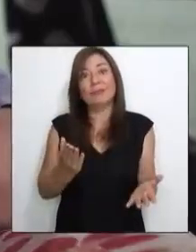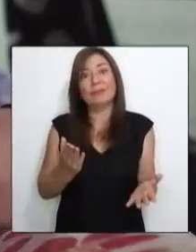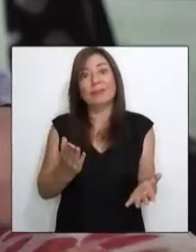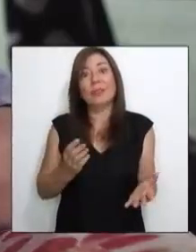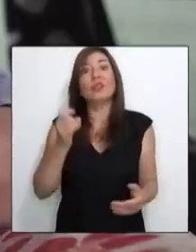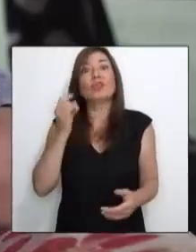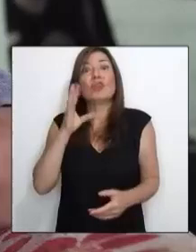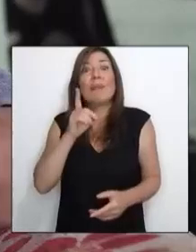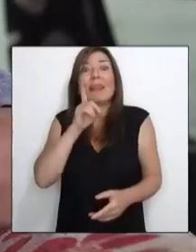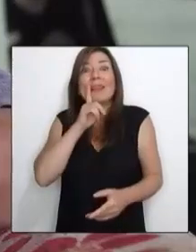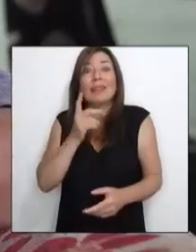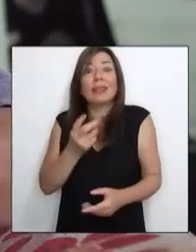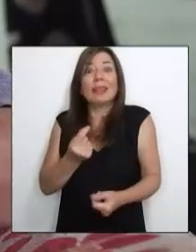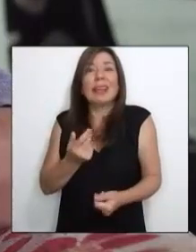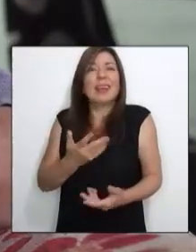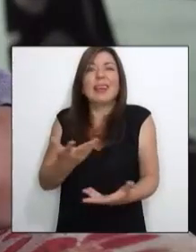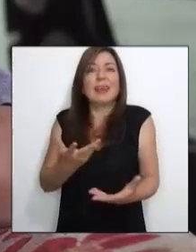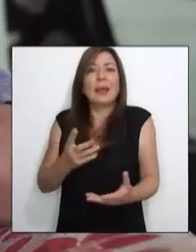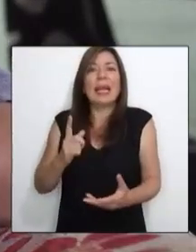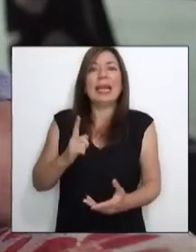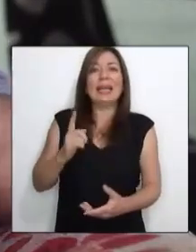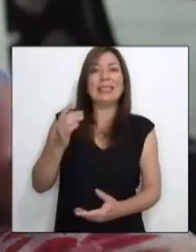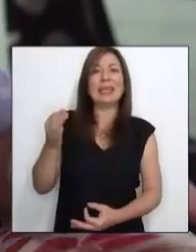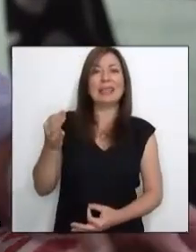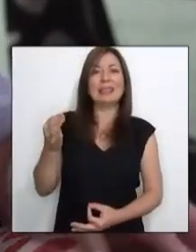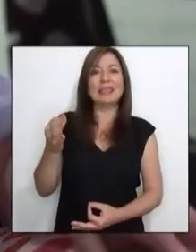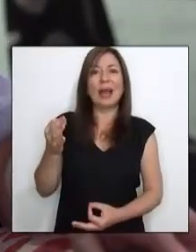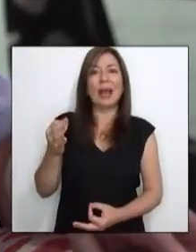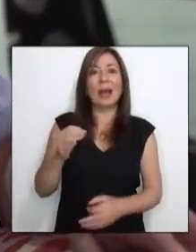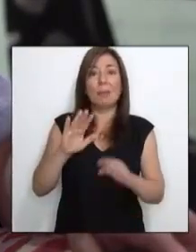Estamos dependiendo de pura licencia y la licencia